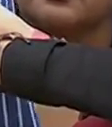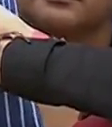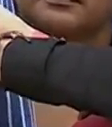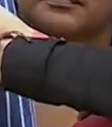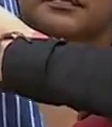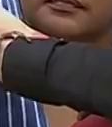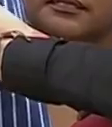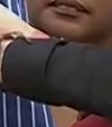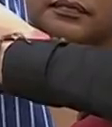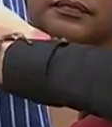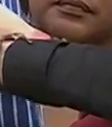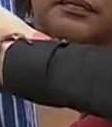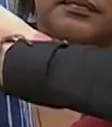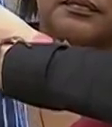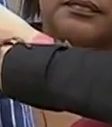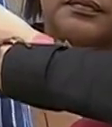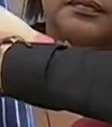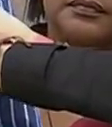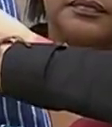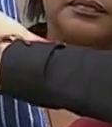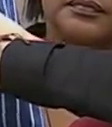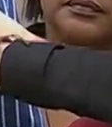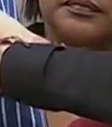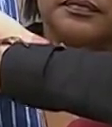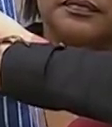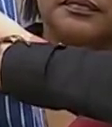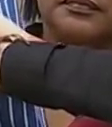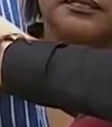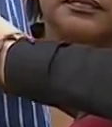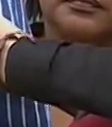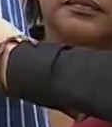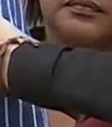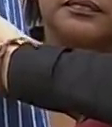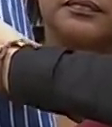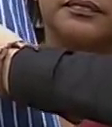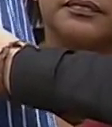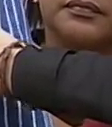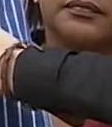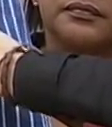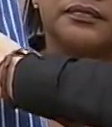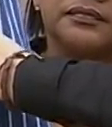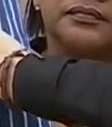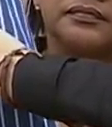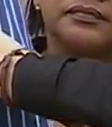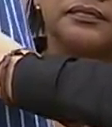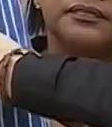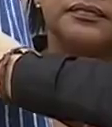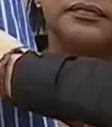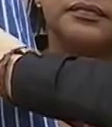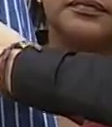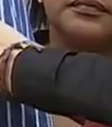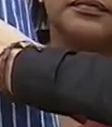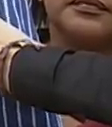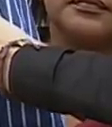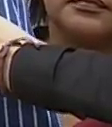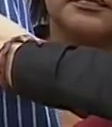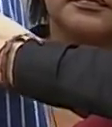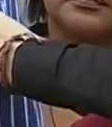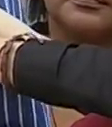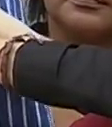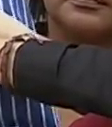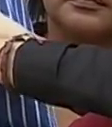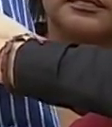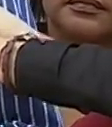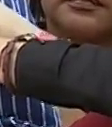manos del Estado para satisfacer las necesidades de nuestro pueblo. El presidente Hugo Chávez desarrolló en el año 2012 la teoría del arco minero